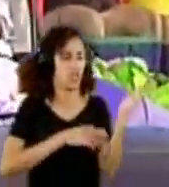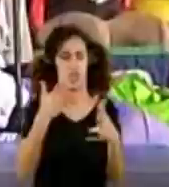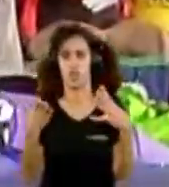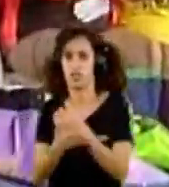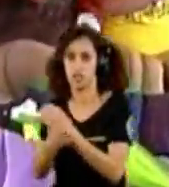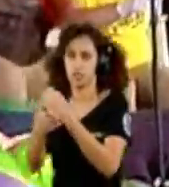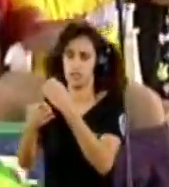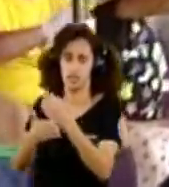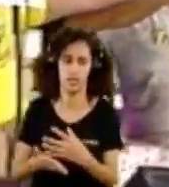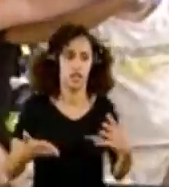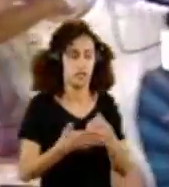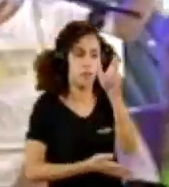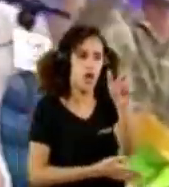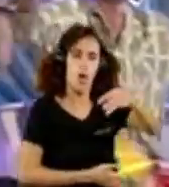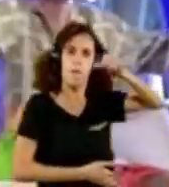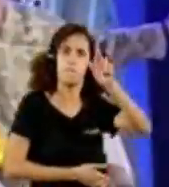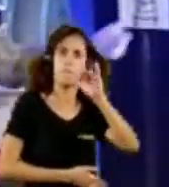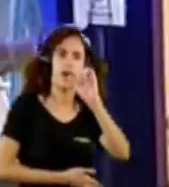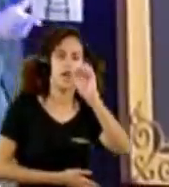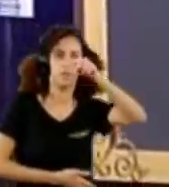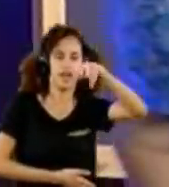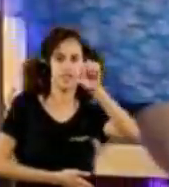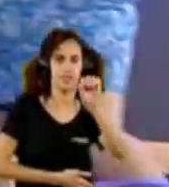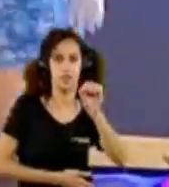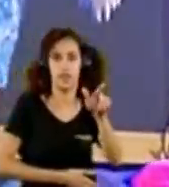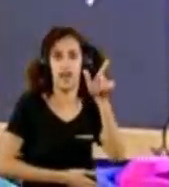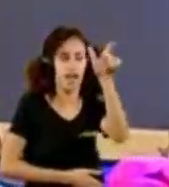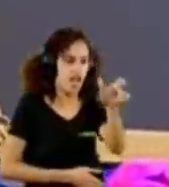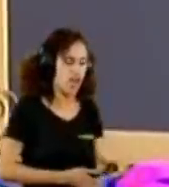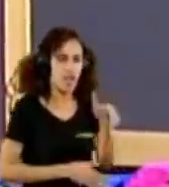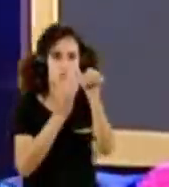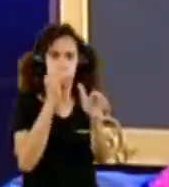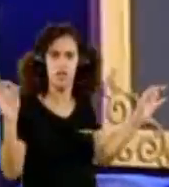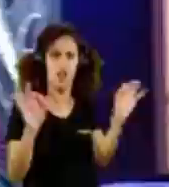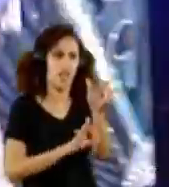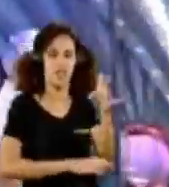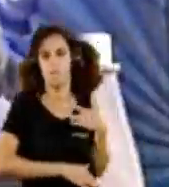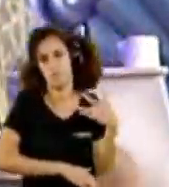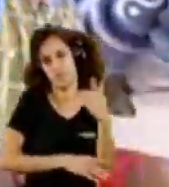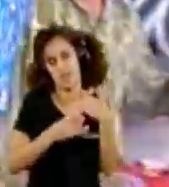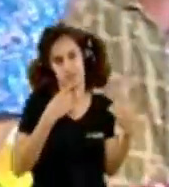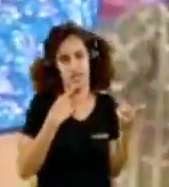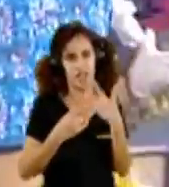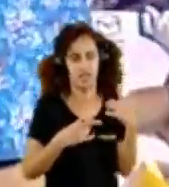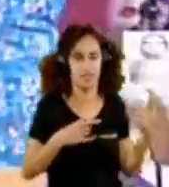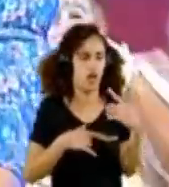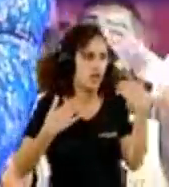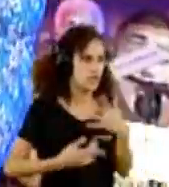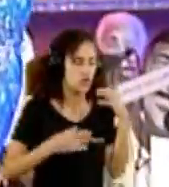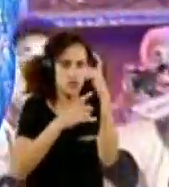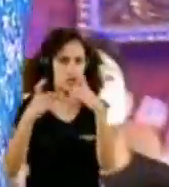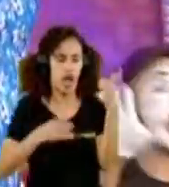verdad. Todos menos Mariana, no sé, todos menos Mariana, que es mi amor. Por más que yo la